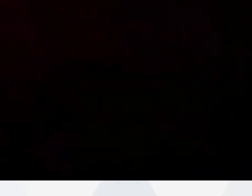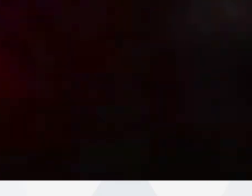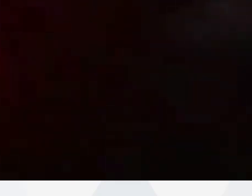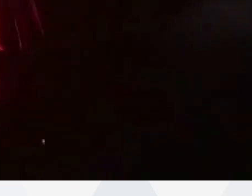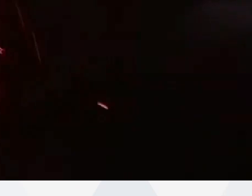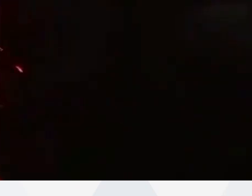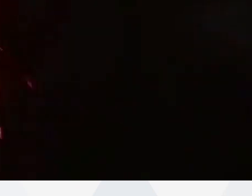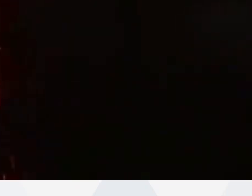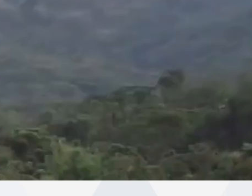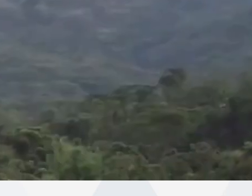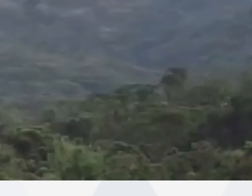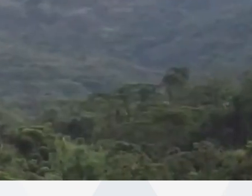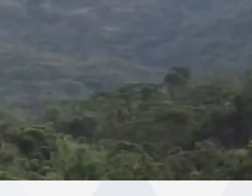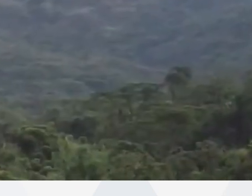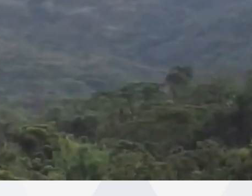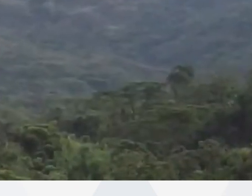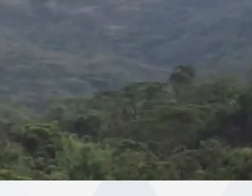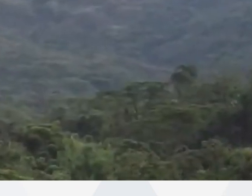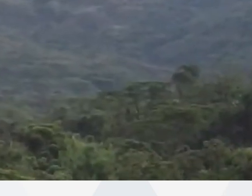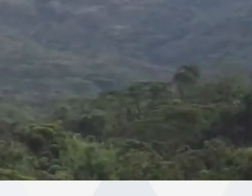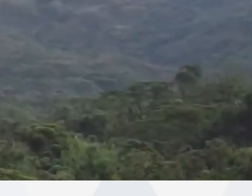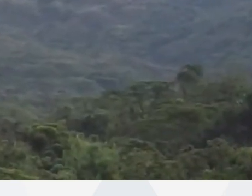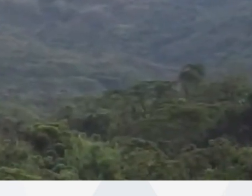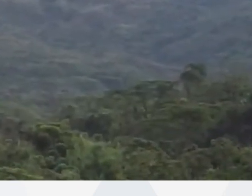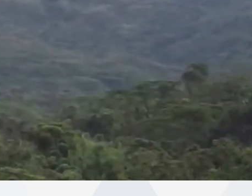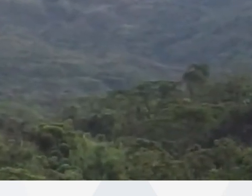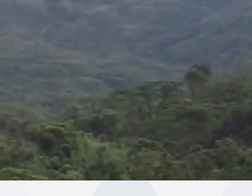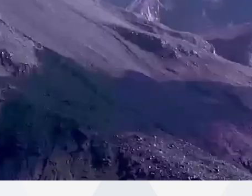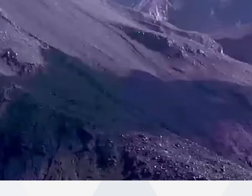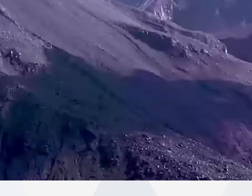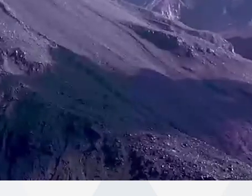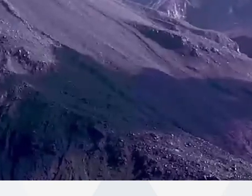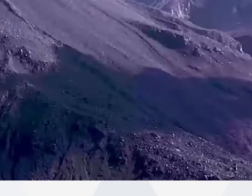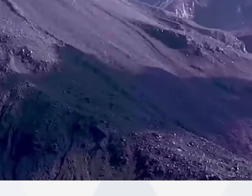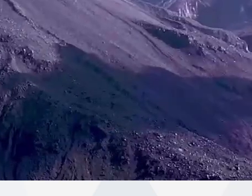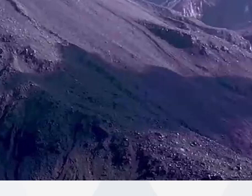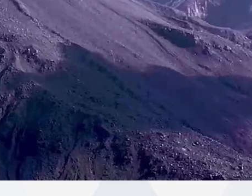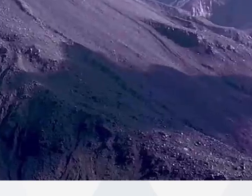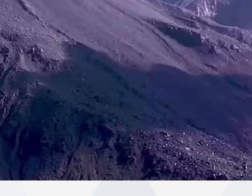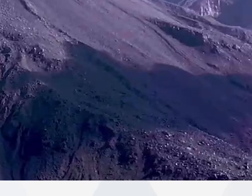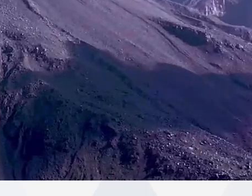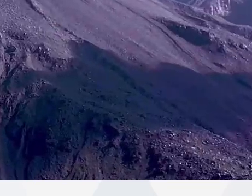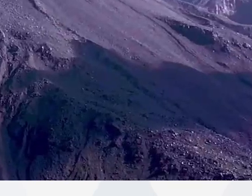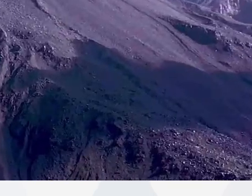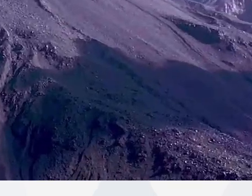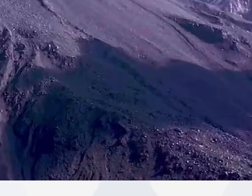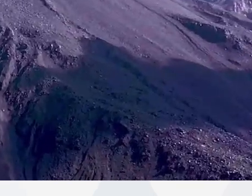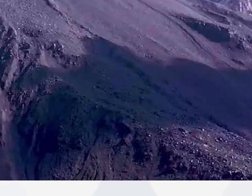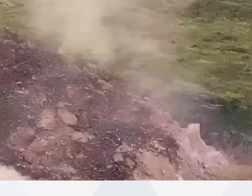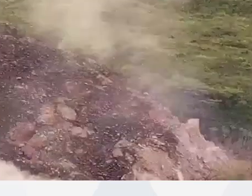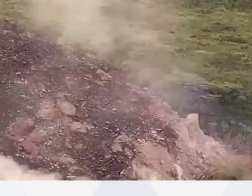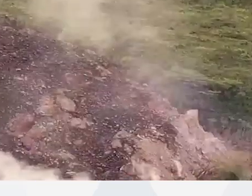respecto a desastres. Había un grupo de personas trabajando casi a las faldas del volcán. El